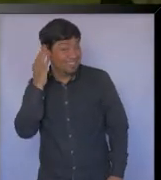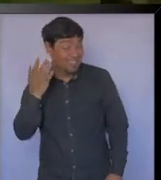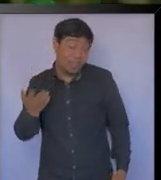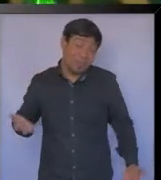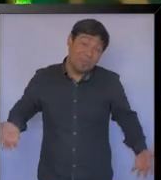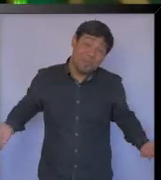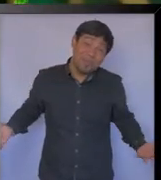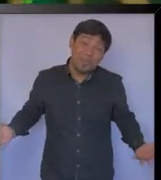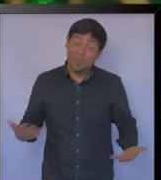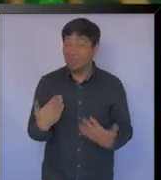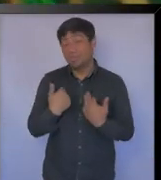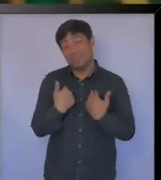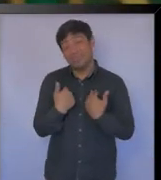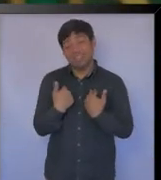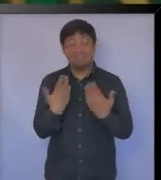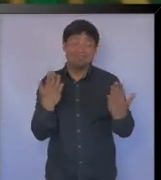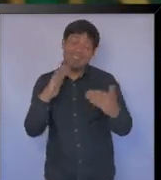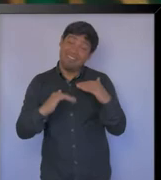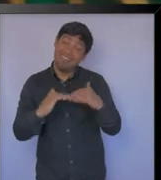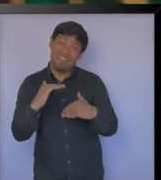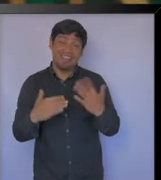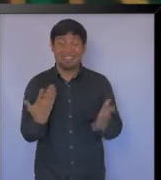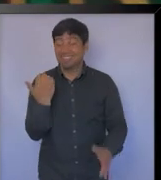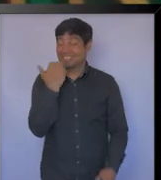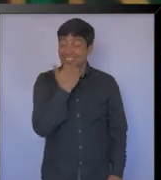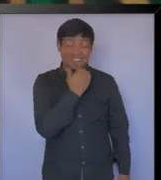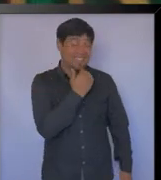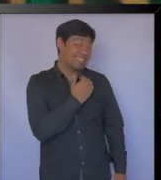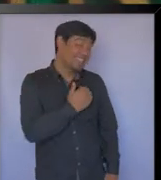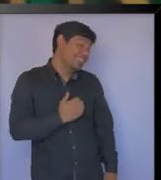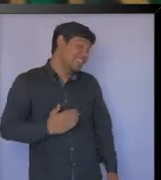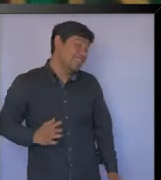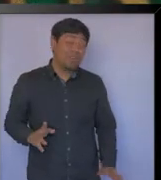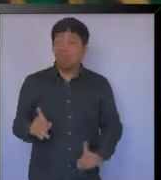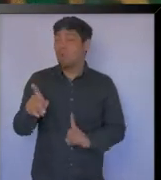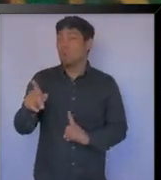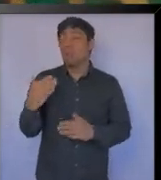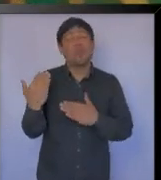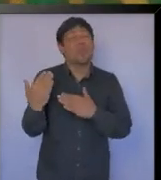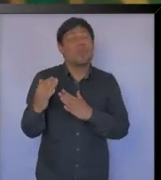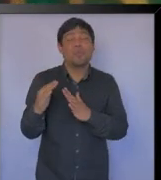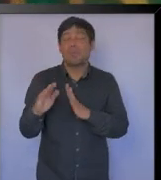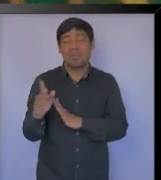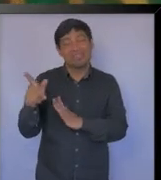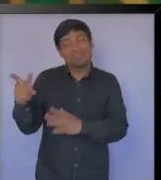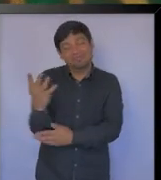Con mis defectos me llenaste de ternura.